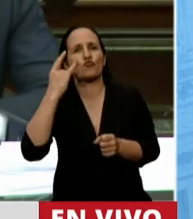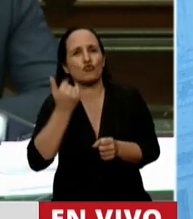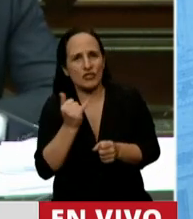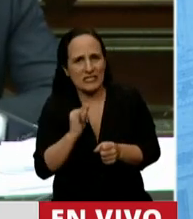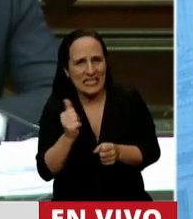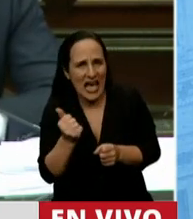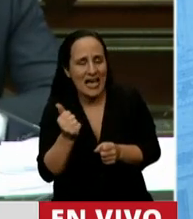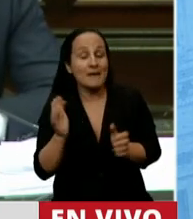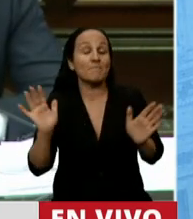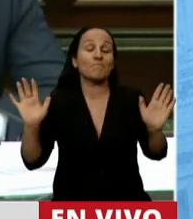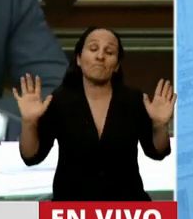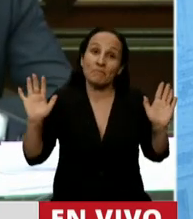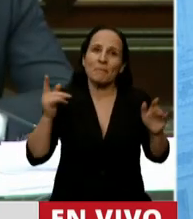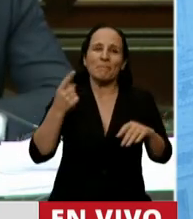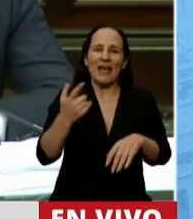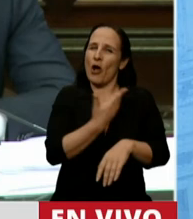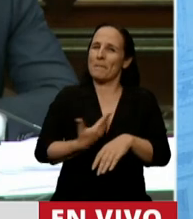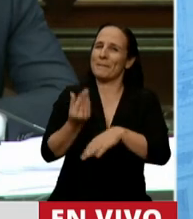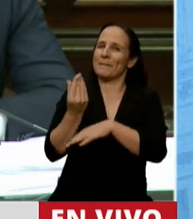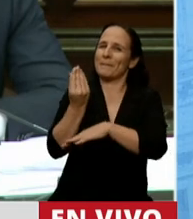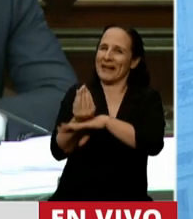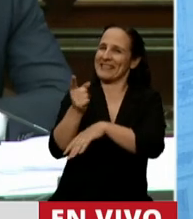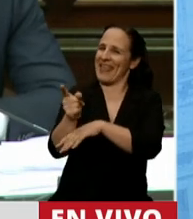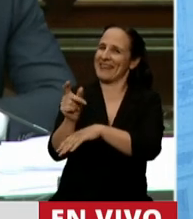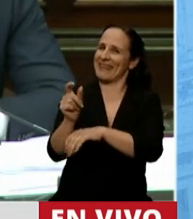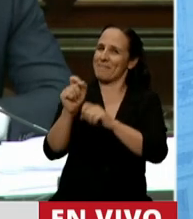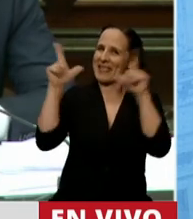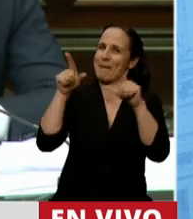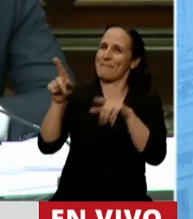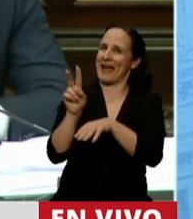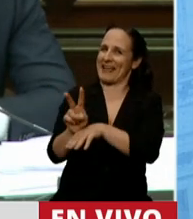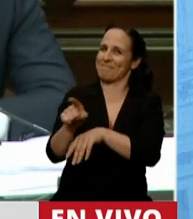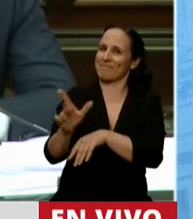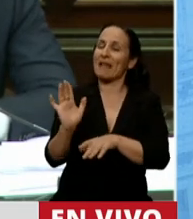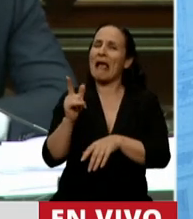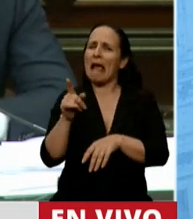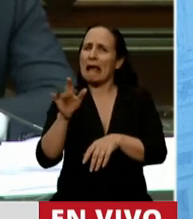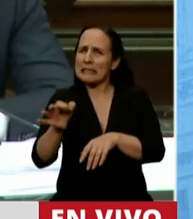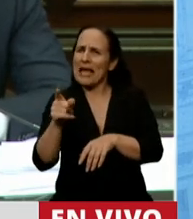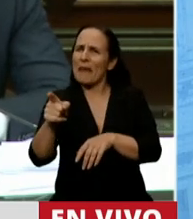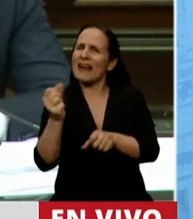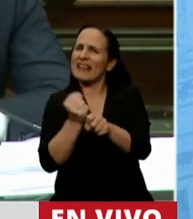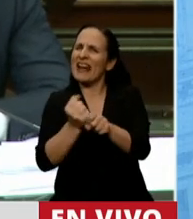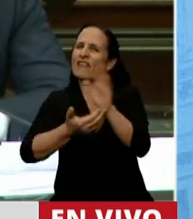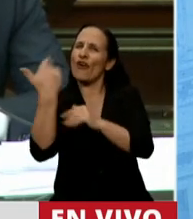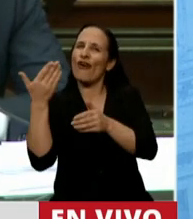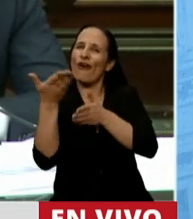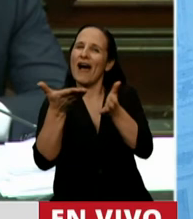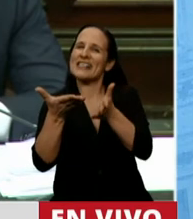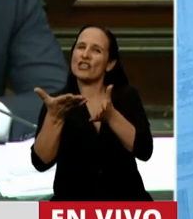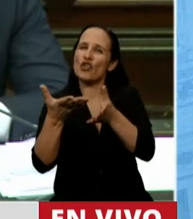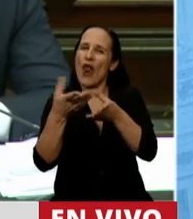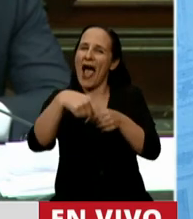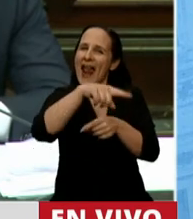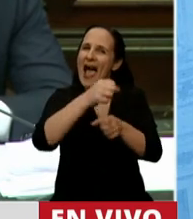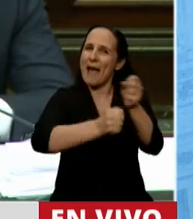imagen presidencial, si y en qué términos asesoró el presidente de la Nación a ese grupo empresario. Para